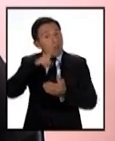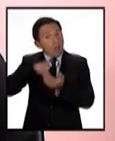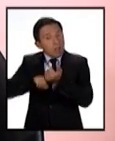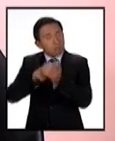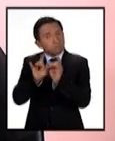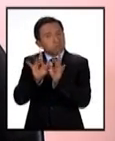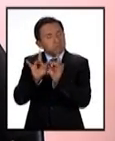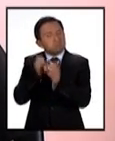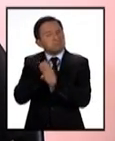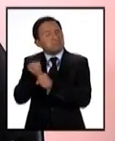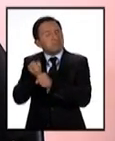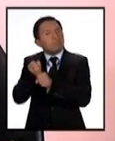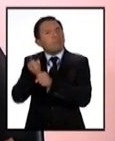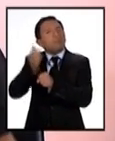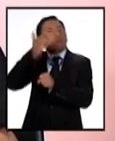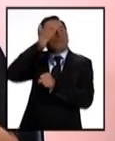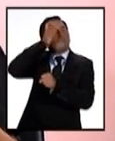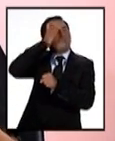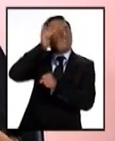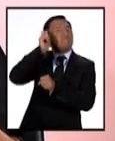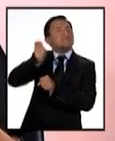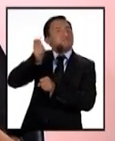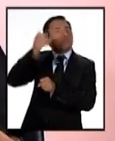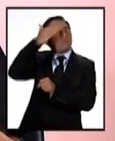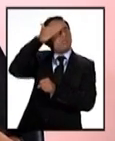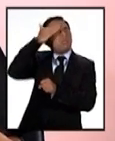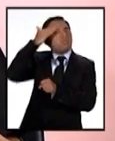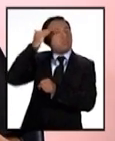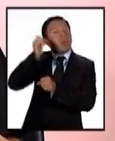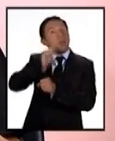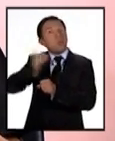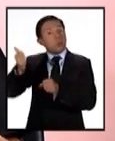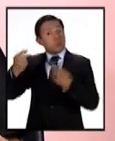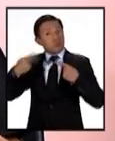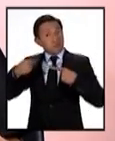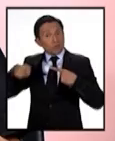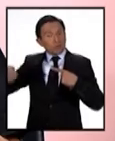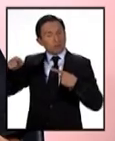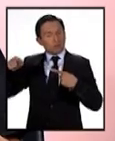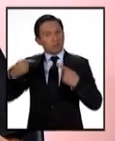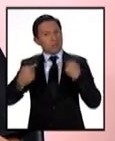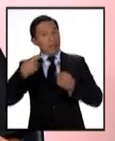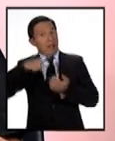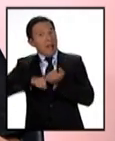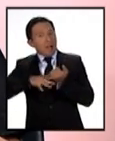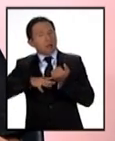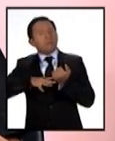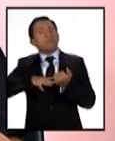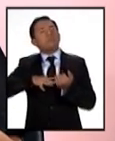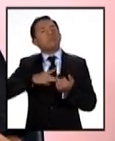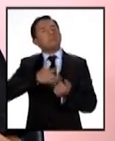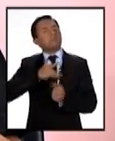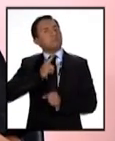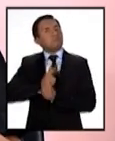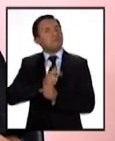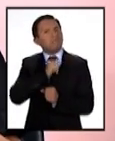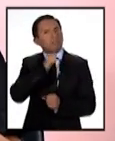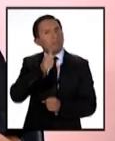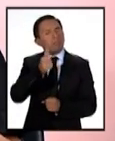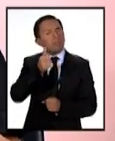escolares. Esta explosión de violencia de la que hablábamos hace un momento está